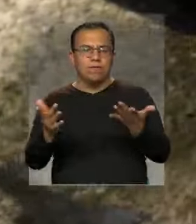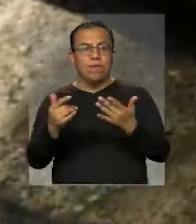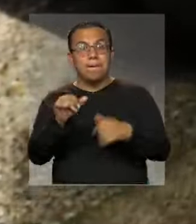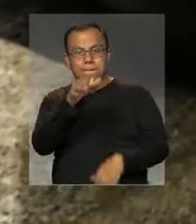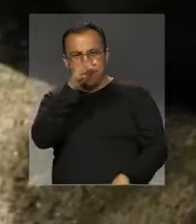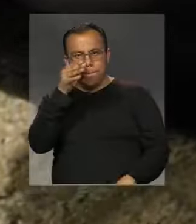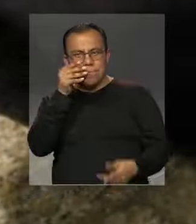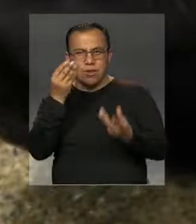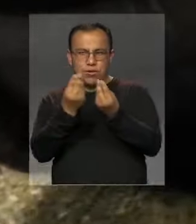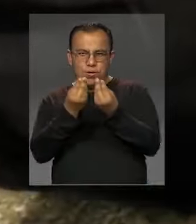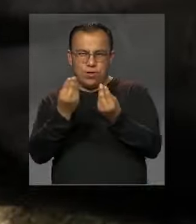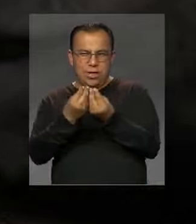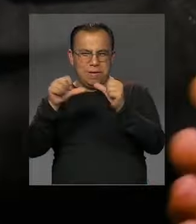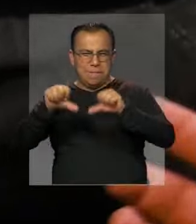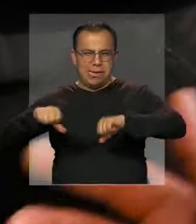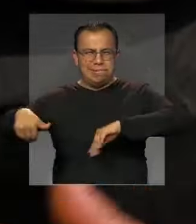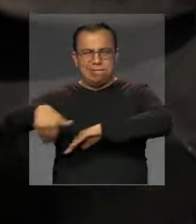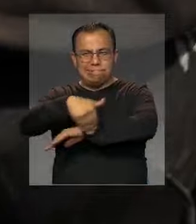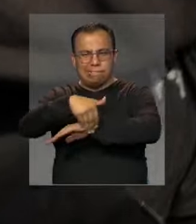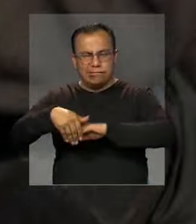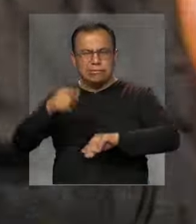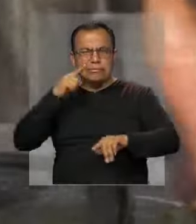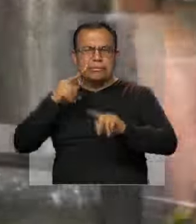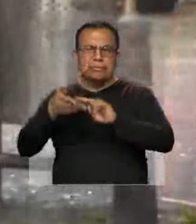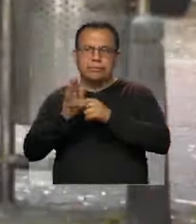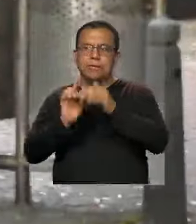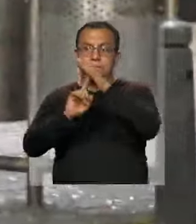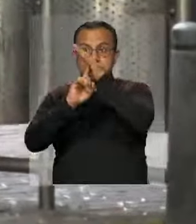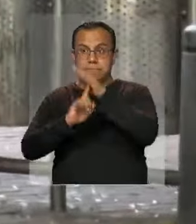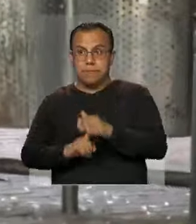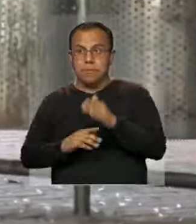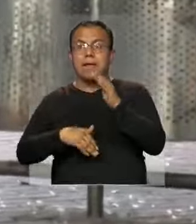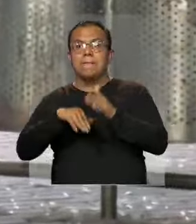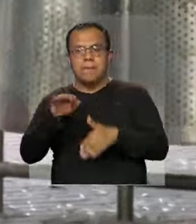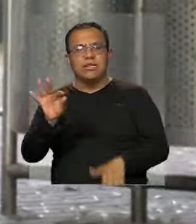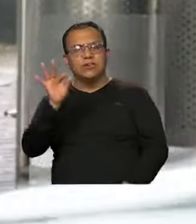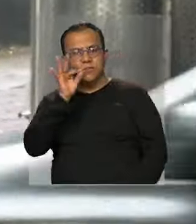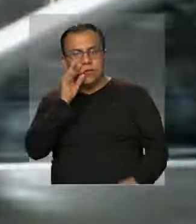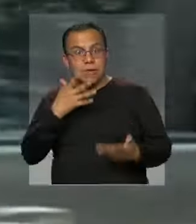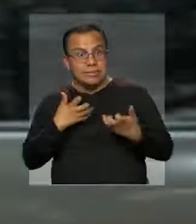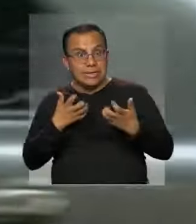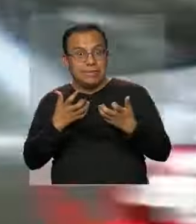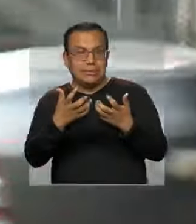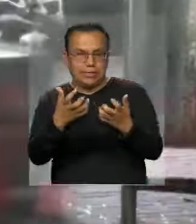a los compañeros que están más en la calle, ya eso te discrimina más, porque mientras más fumas, más quieres.